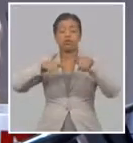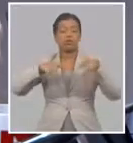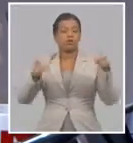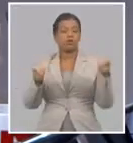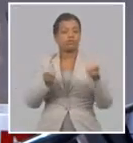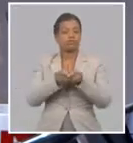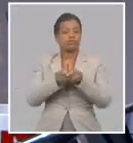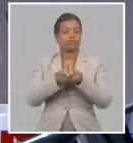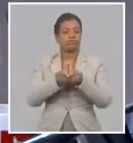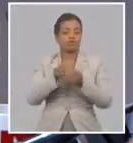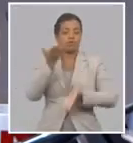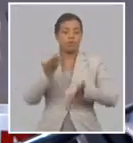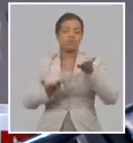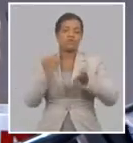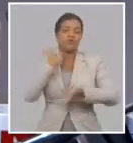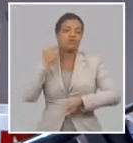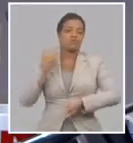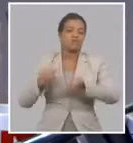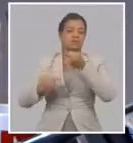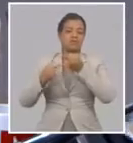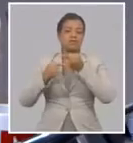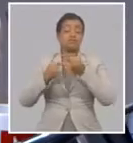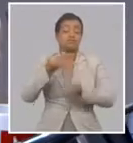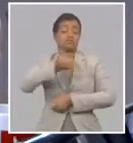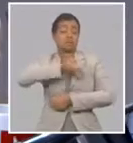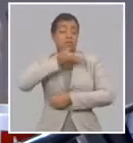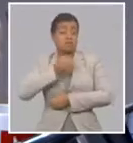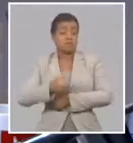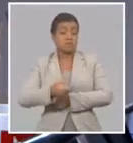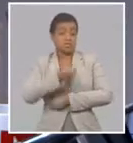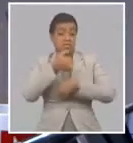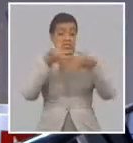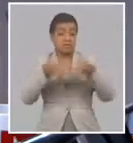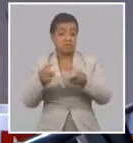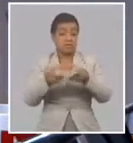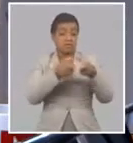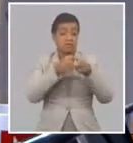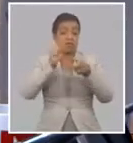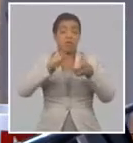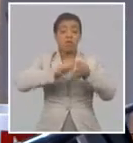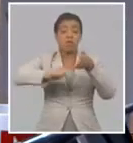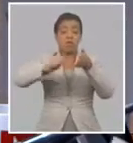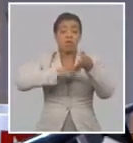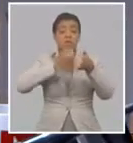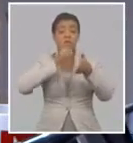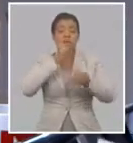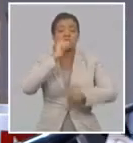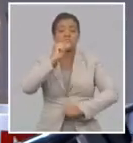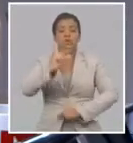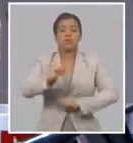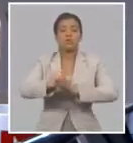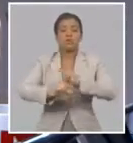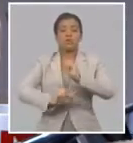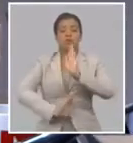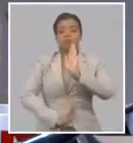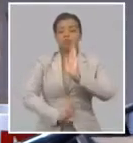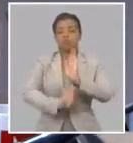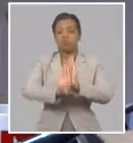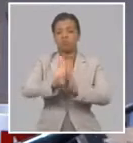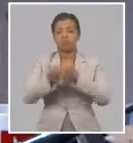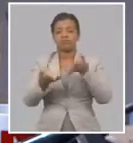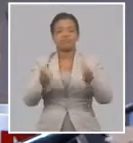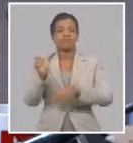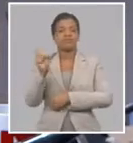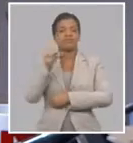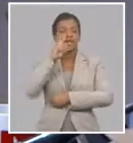2019 y lo que plantea el presidente de acs realmente se está pronosticando una recuperación de la industria la aviación a partir de